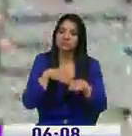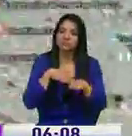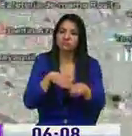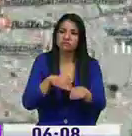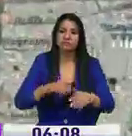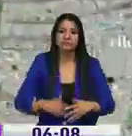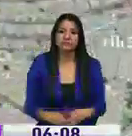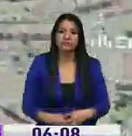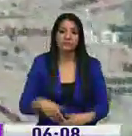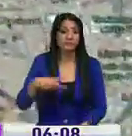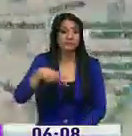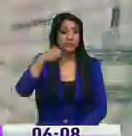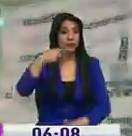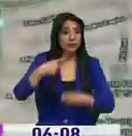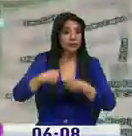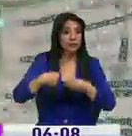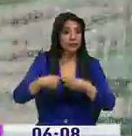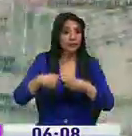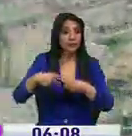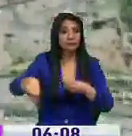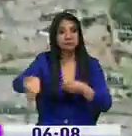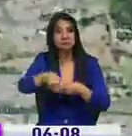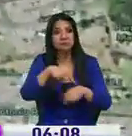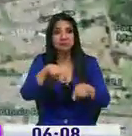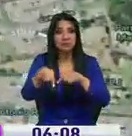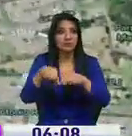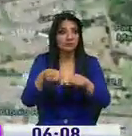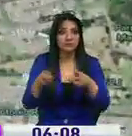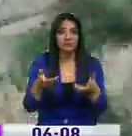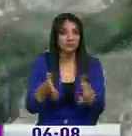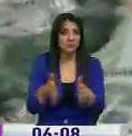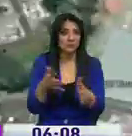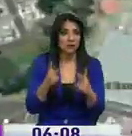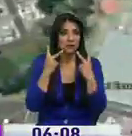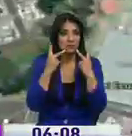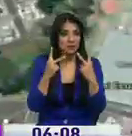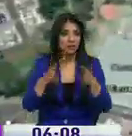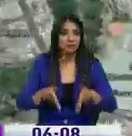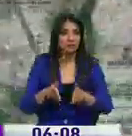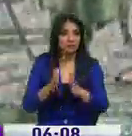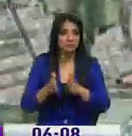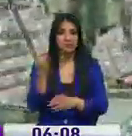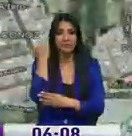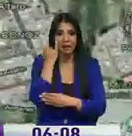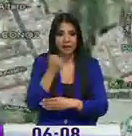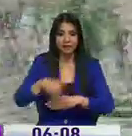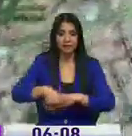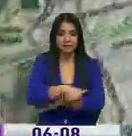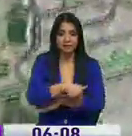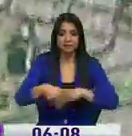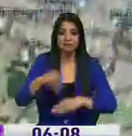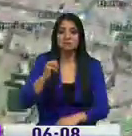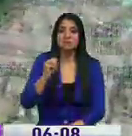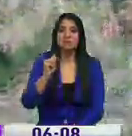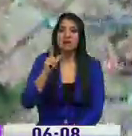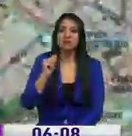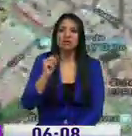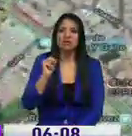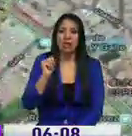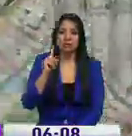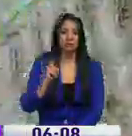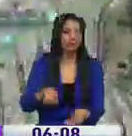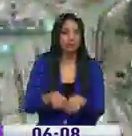más pesado norte a la ciudad no existe mucho tráfico pero que podemos estar viendo ahora maldonado también registra tráfico incesante